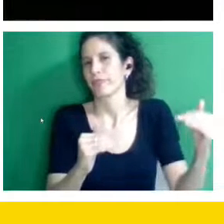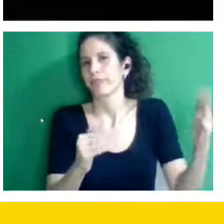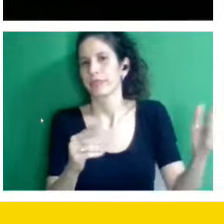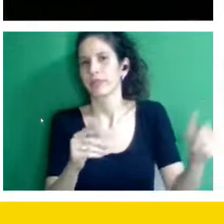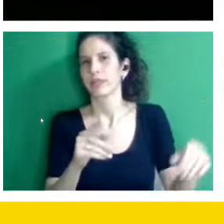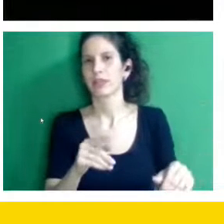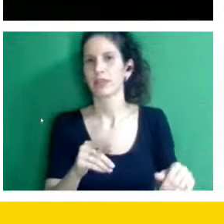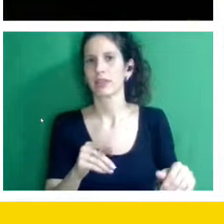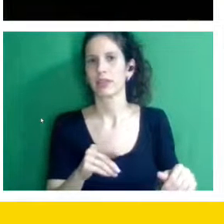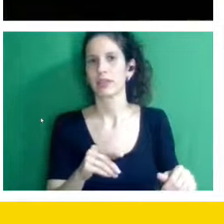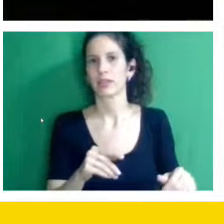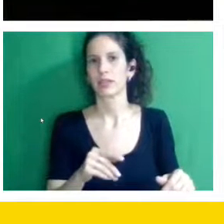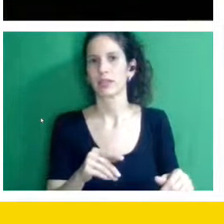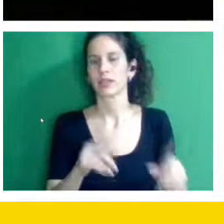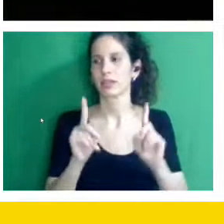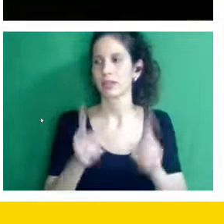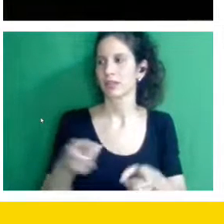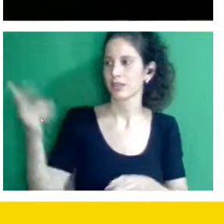los saluda a los dos.